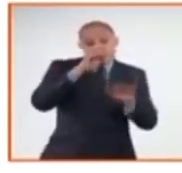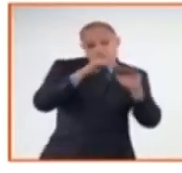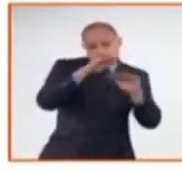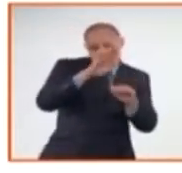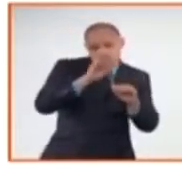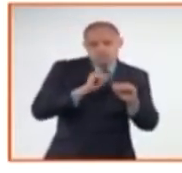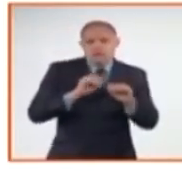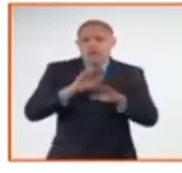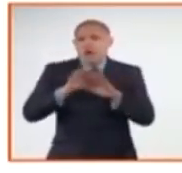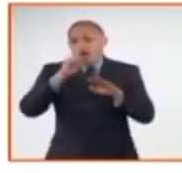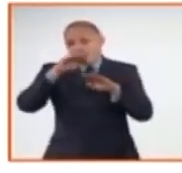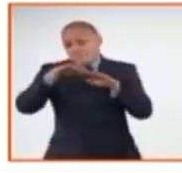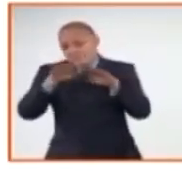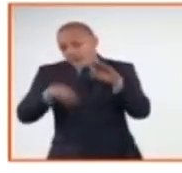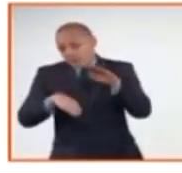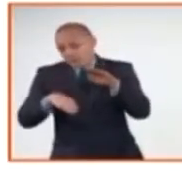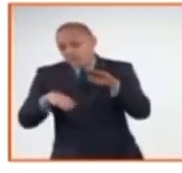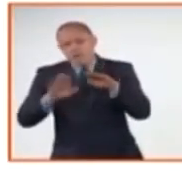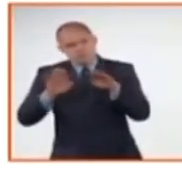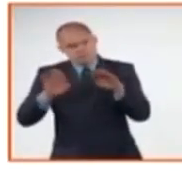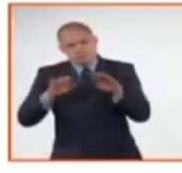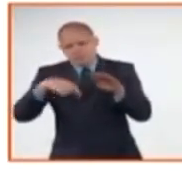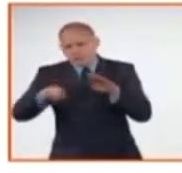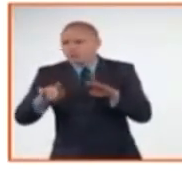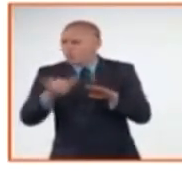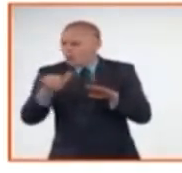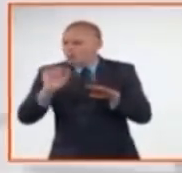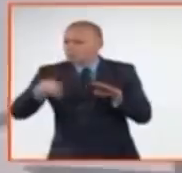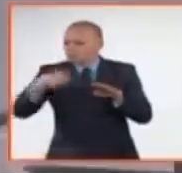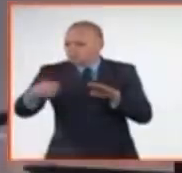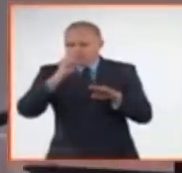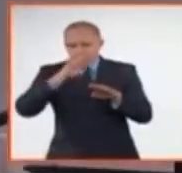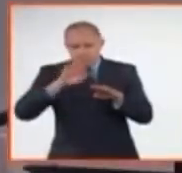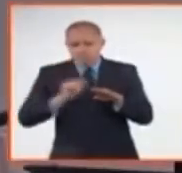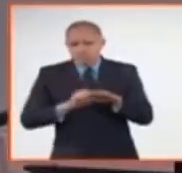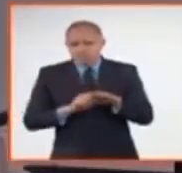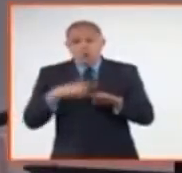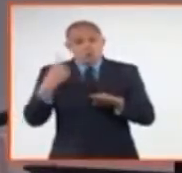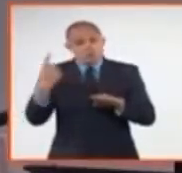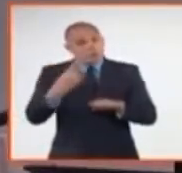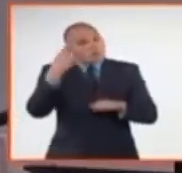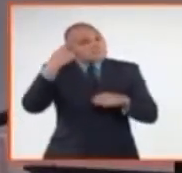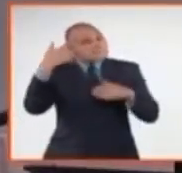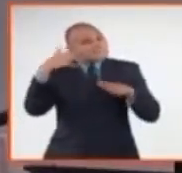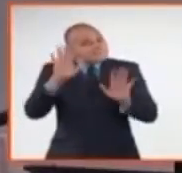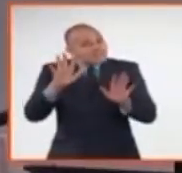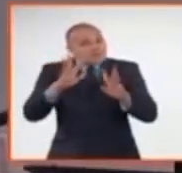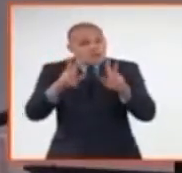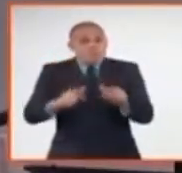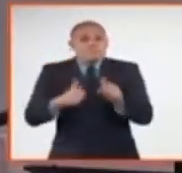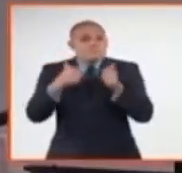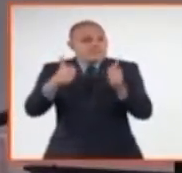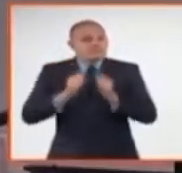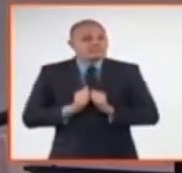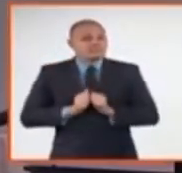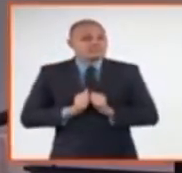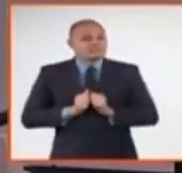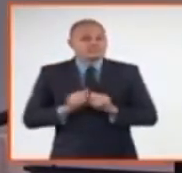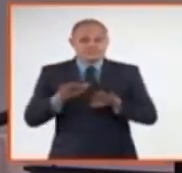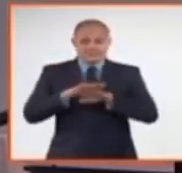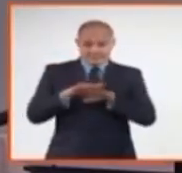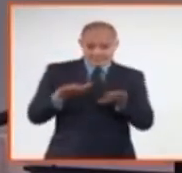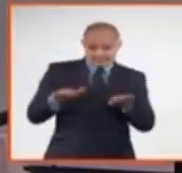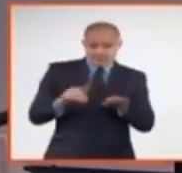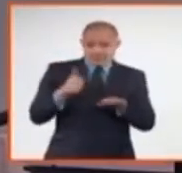resultados que obtengamos que esperamos que sean muy buenos nosotros también nos vamos a sumar a la solicitud de autorizó de uso de